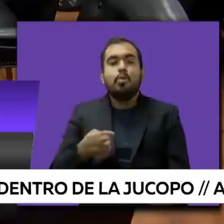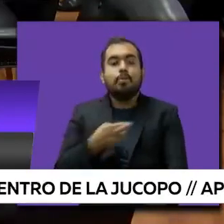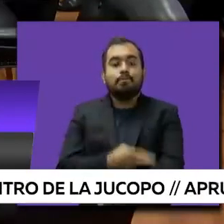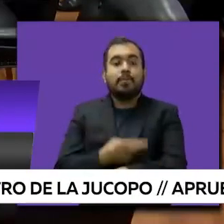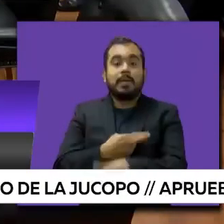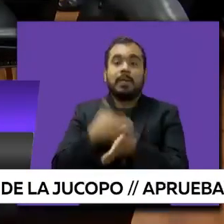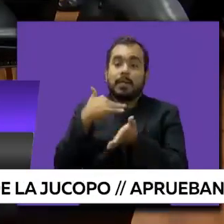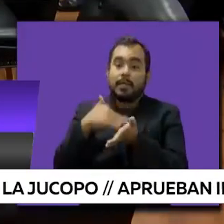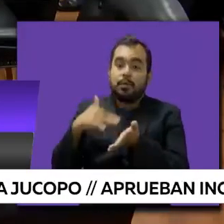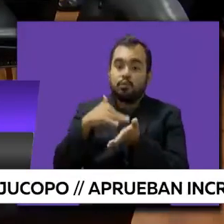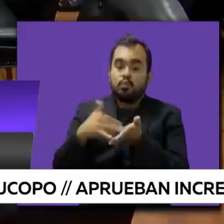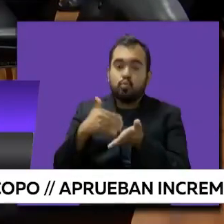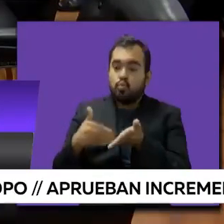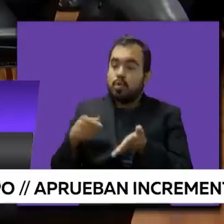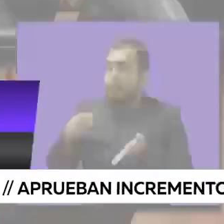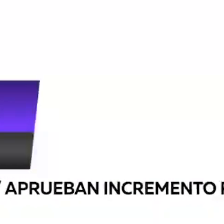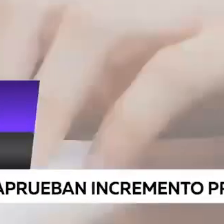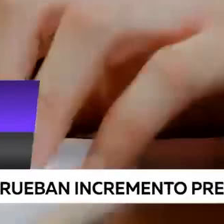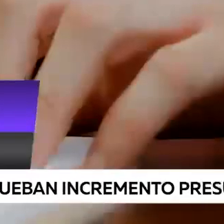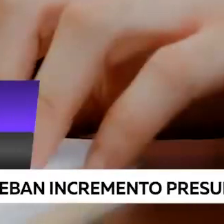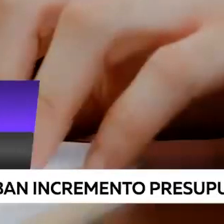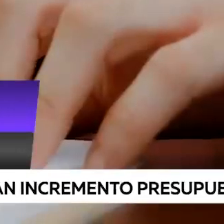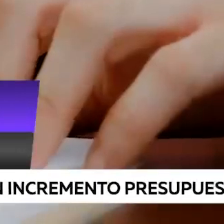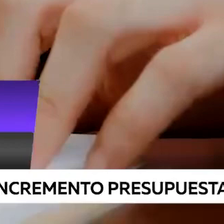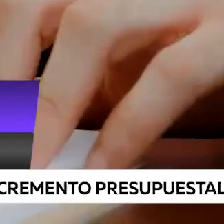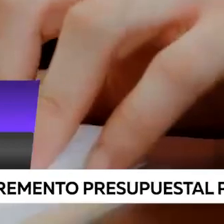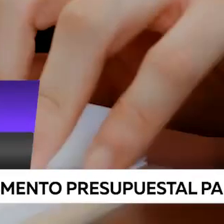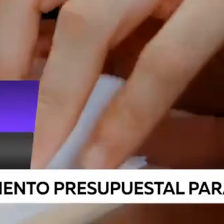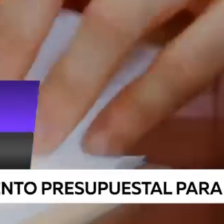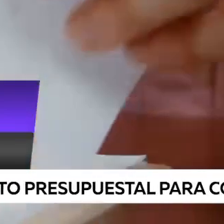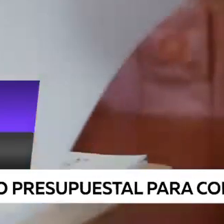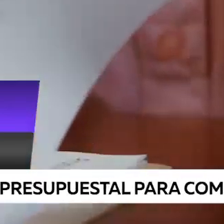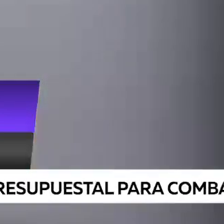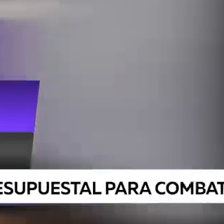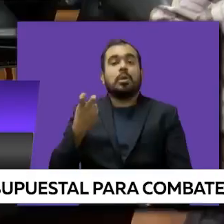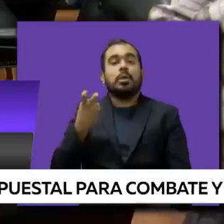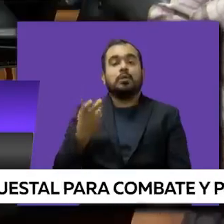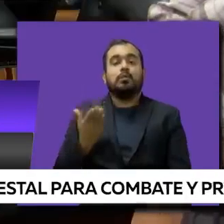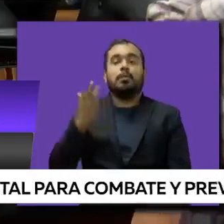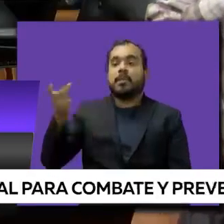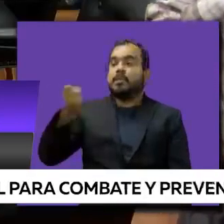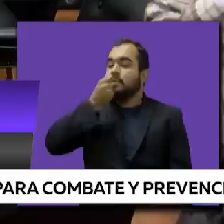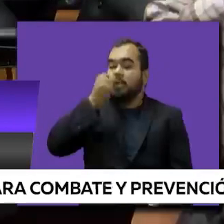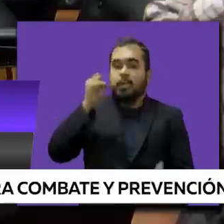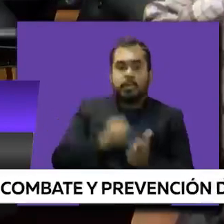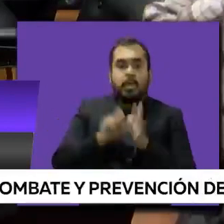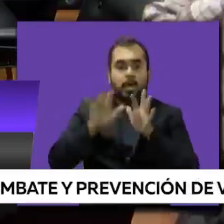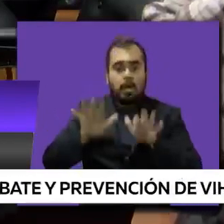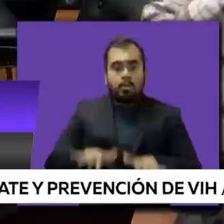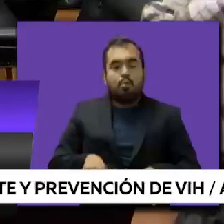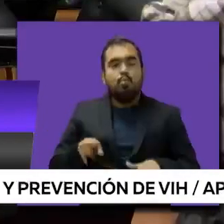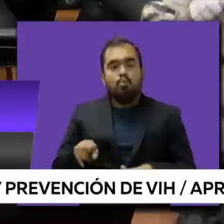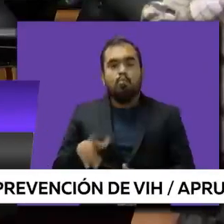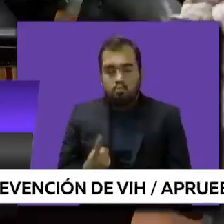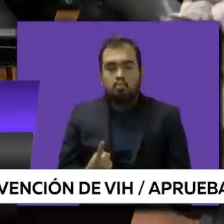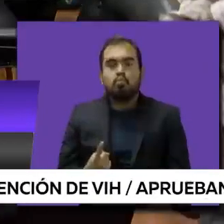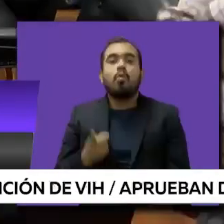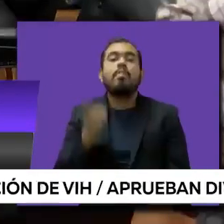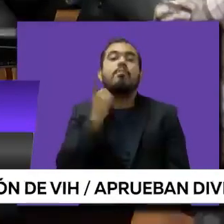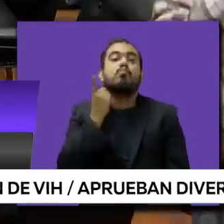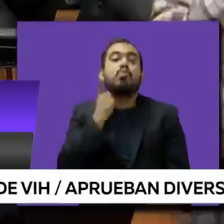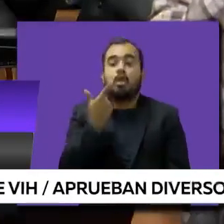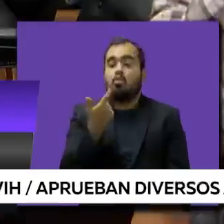de Jalisco y sus municipios, aceptar la renuncia con carácter de irrevocable de Noé Saúl Ramos García como director del Centro de